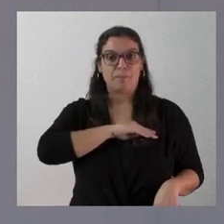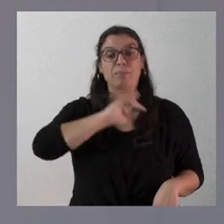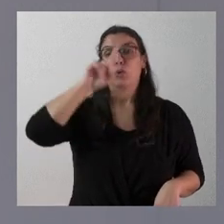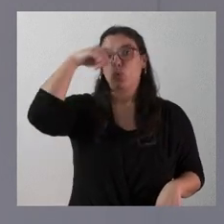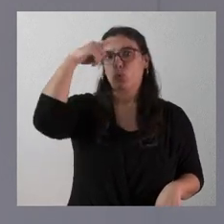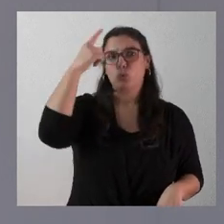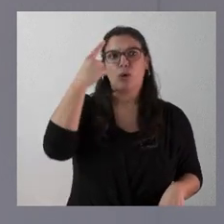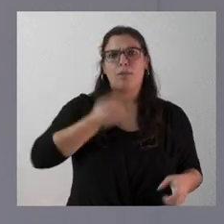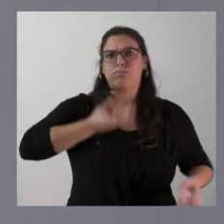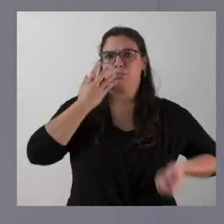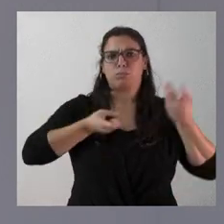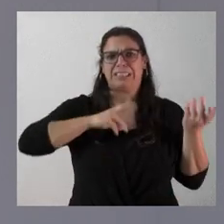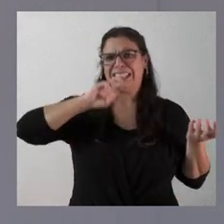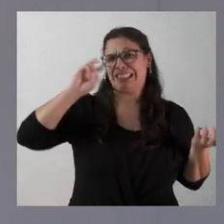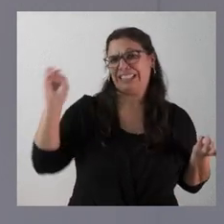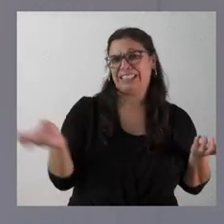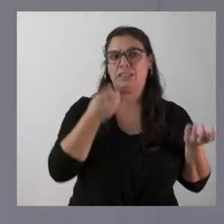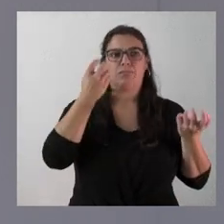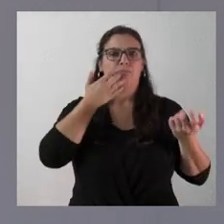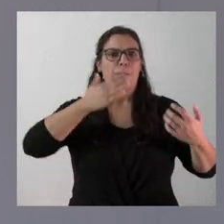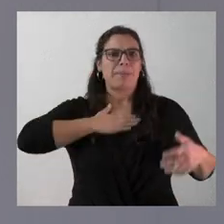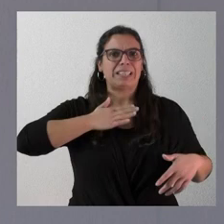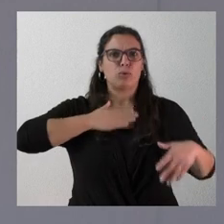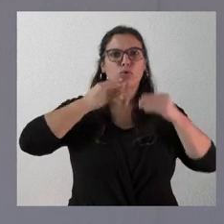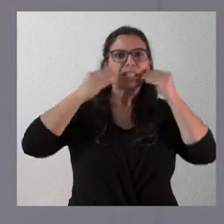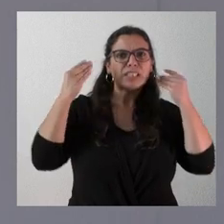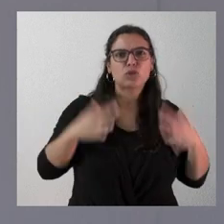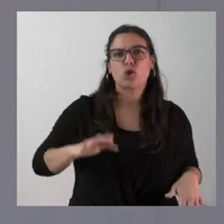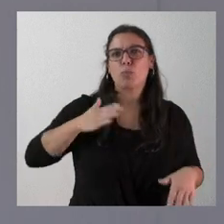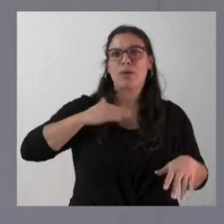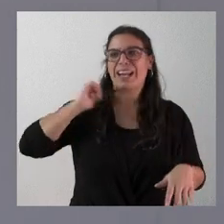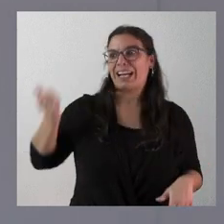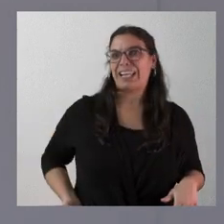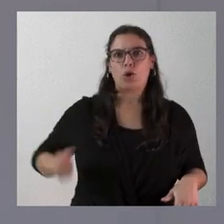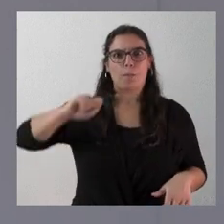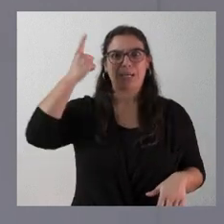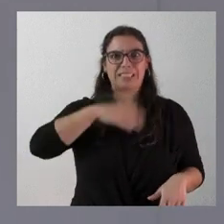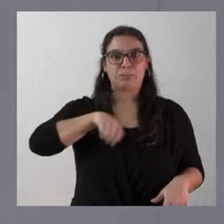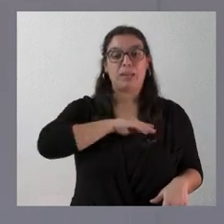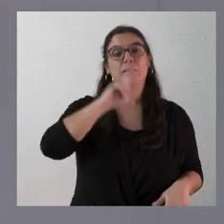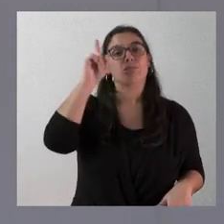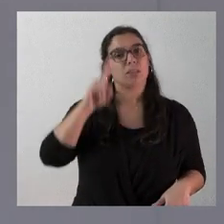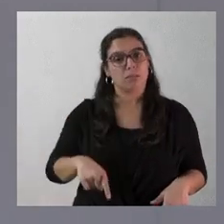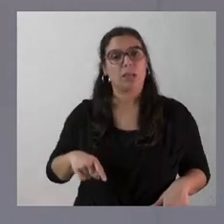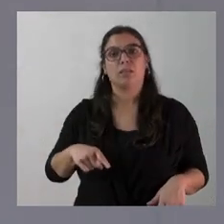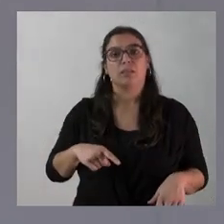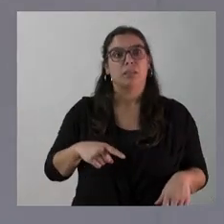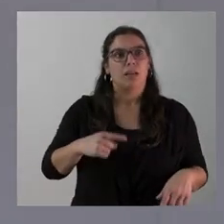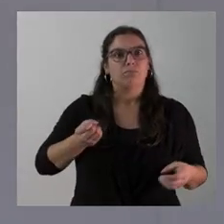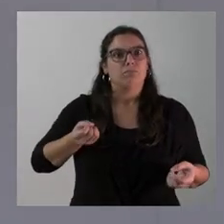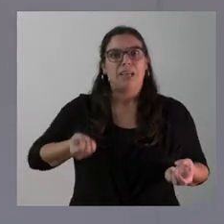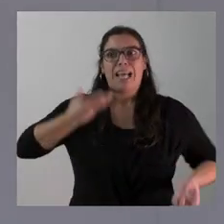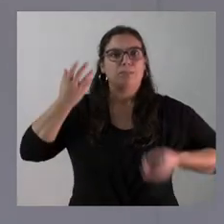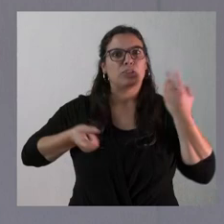muchas expresiones a través de un patrimonio histórico que seguramente sea el más rico de toda España pero también a través de un montón de manifestaciones